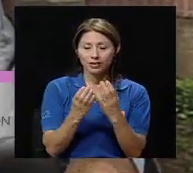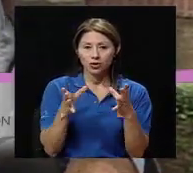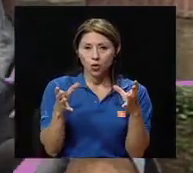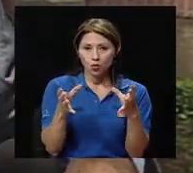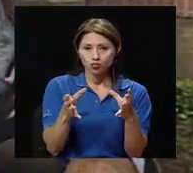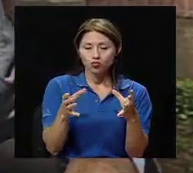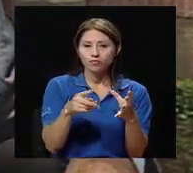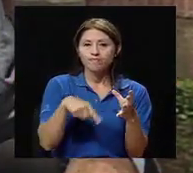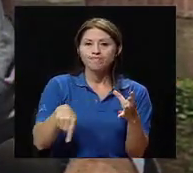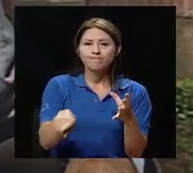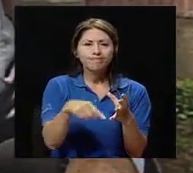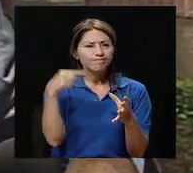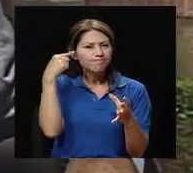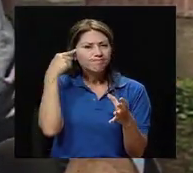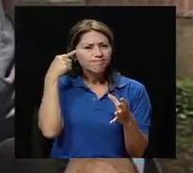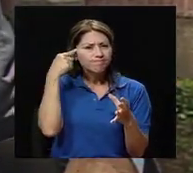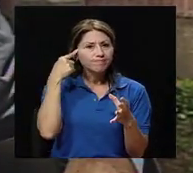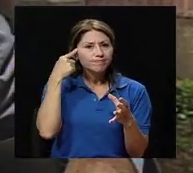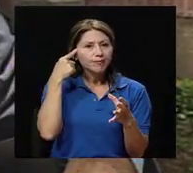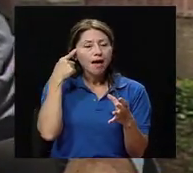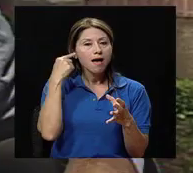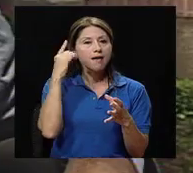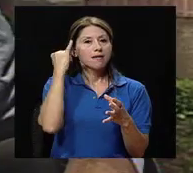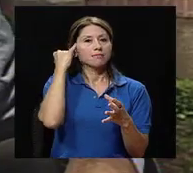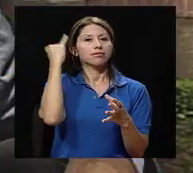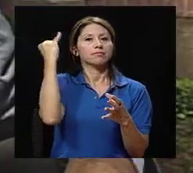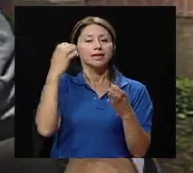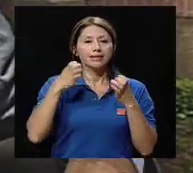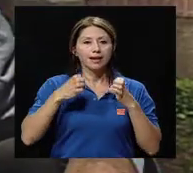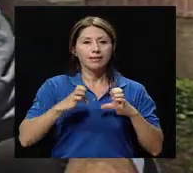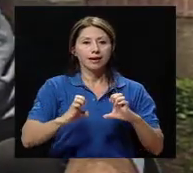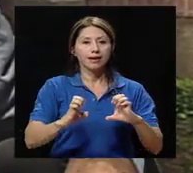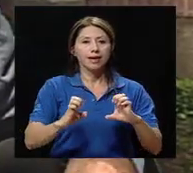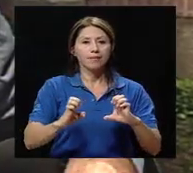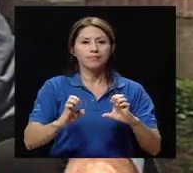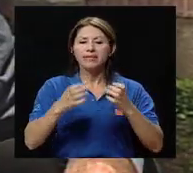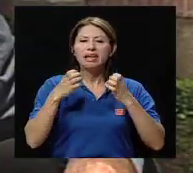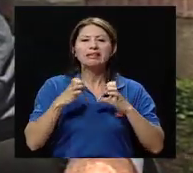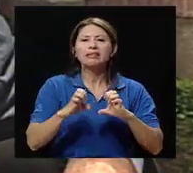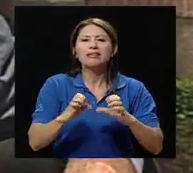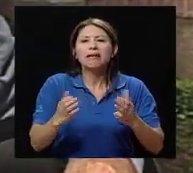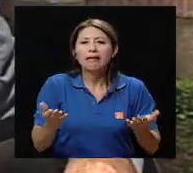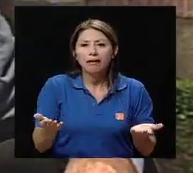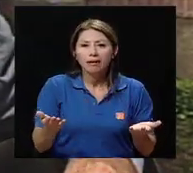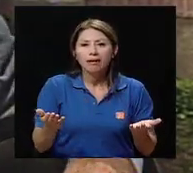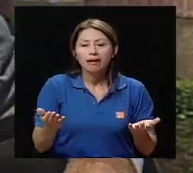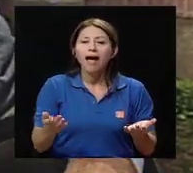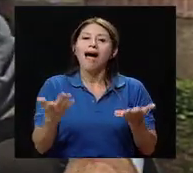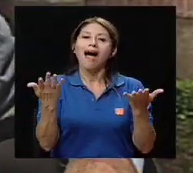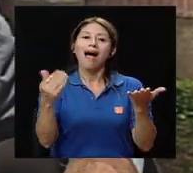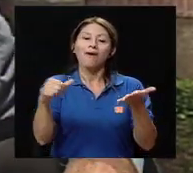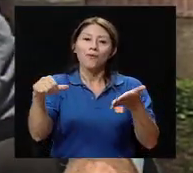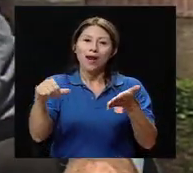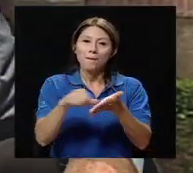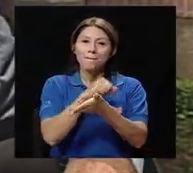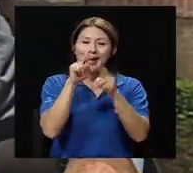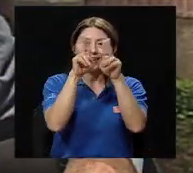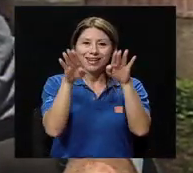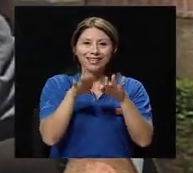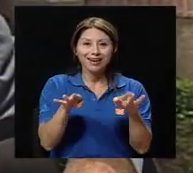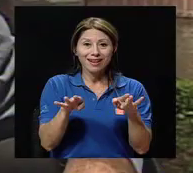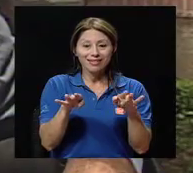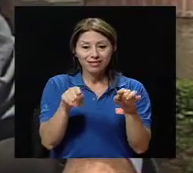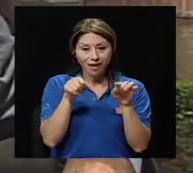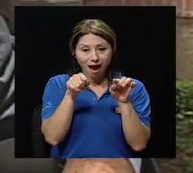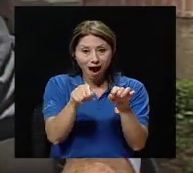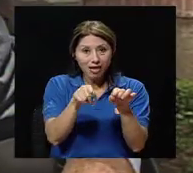desarrollar la estrategia. ¿Y cuál fue la estrategia? Bueno, tener una página con toda la información, un vínculo en la página de la universidad con